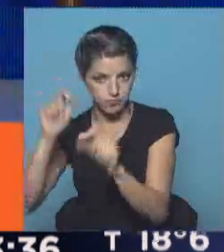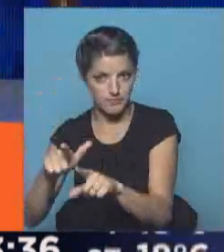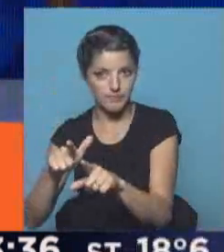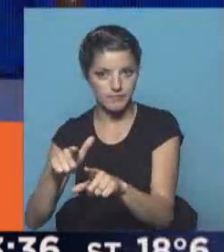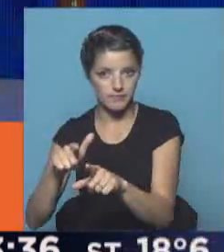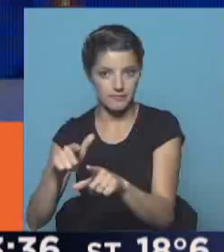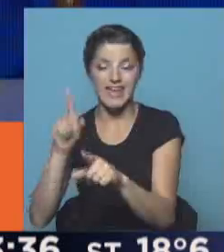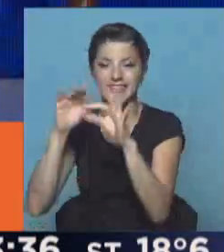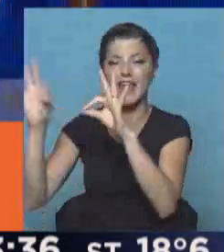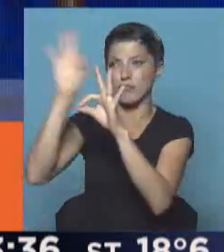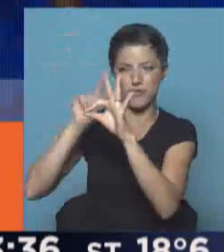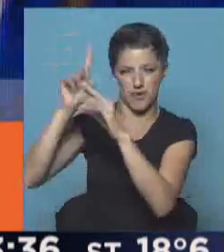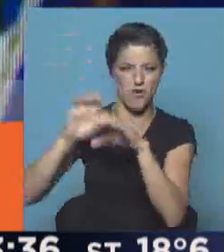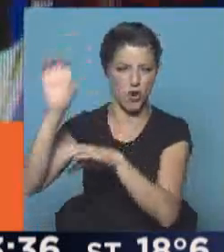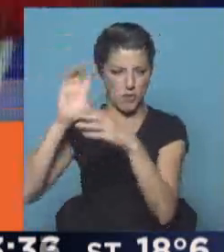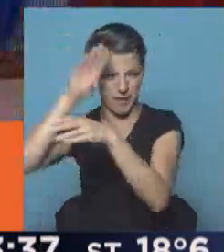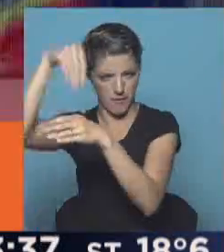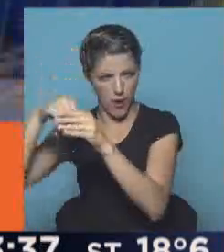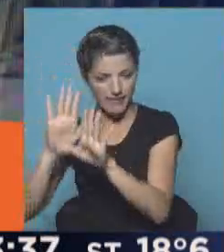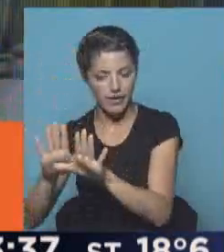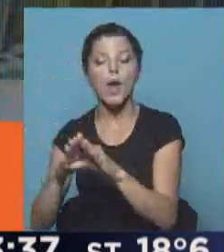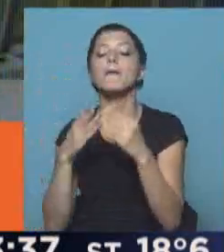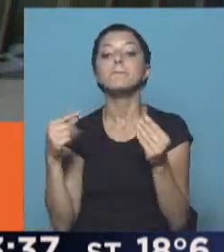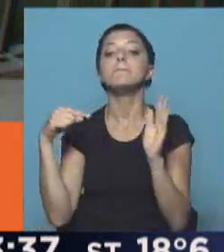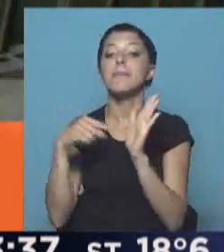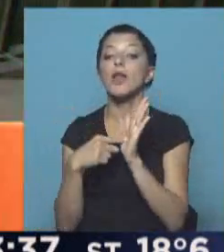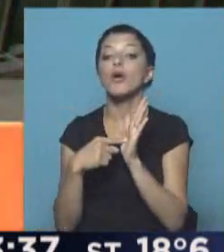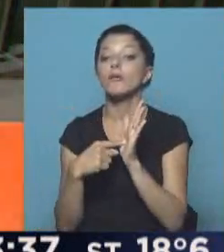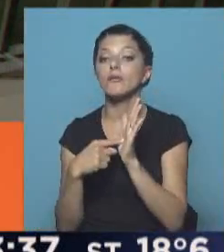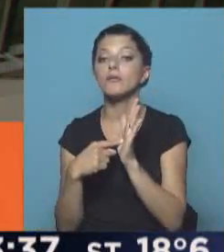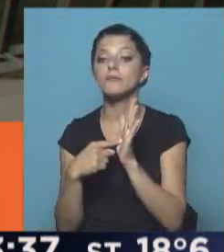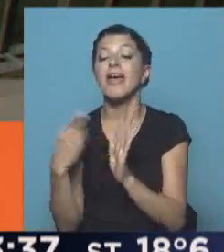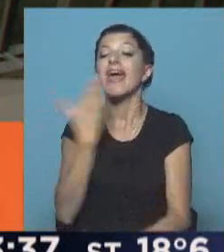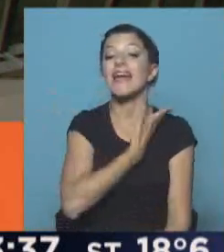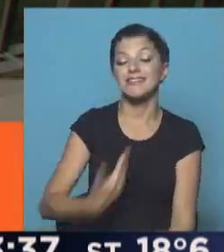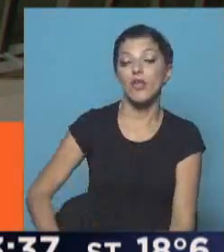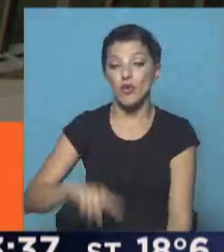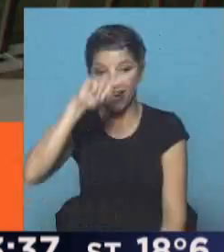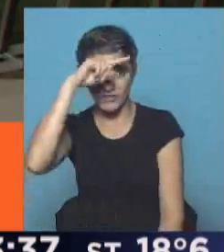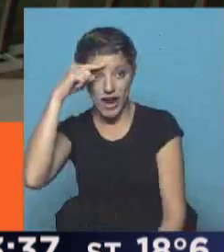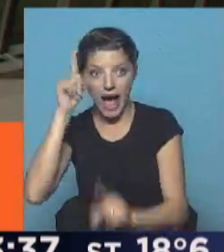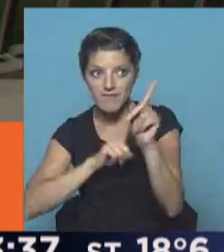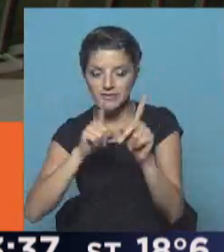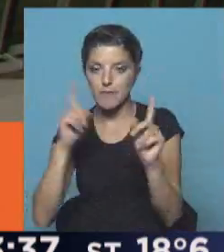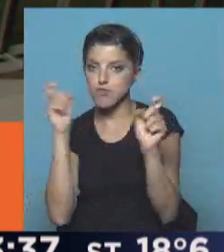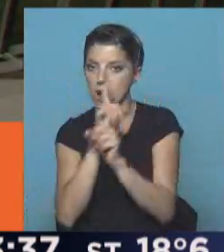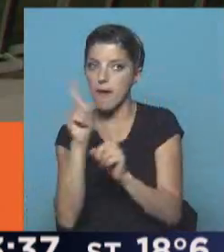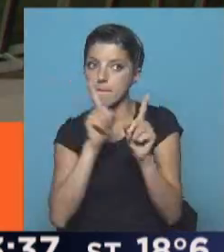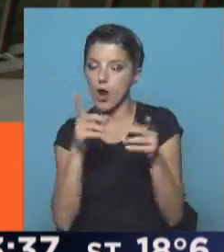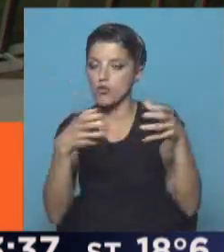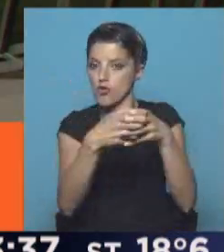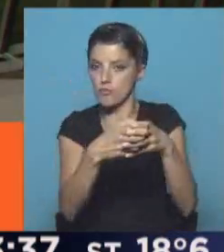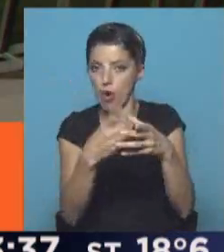la idea de la Unión Europea, sino también por el hecho de que los Estados-Nación tienen dificultades para controlar fuerzas que le resultan externas de algún modo, digo,